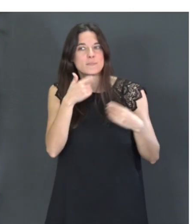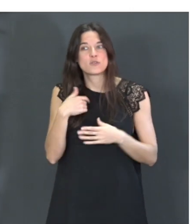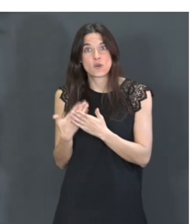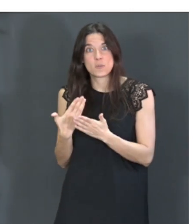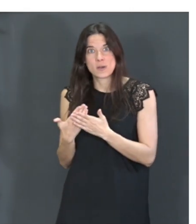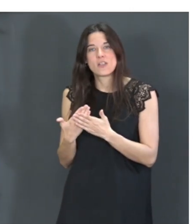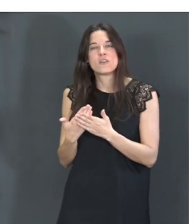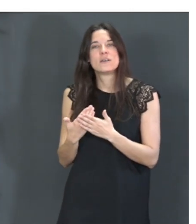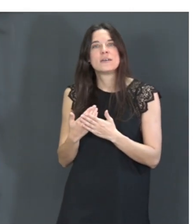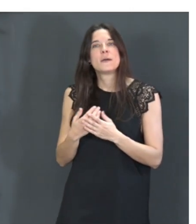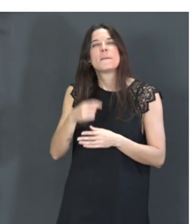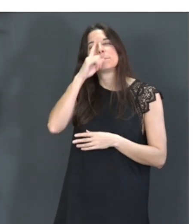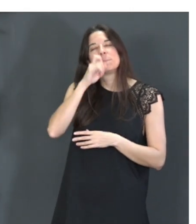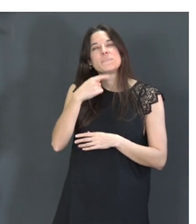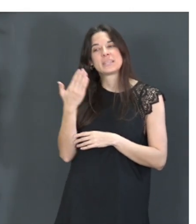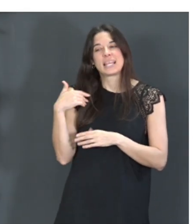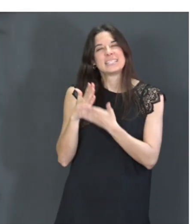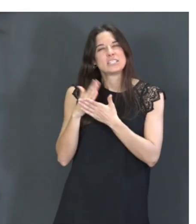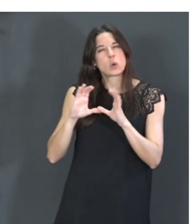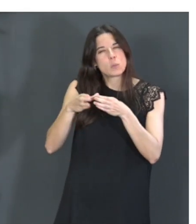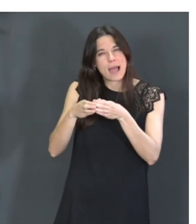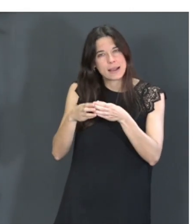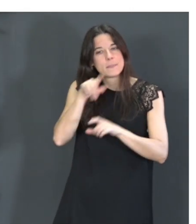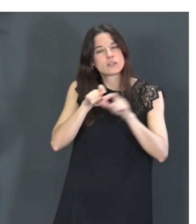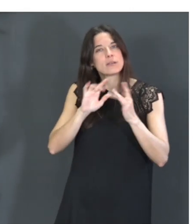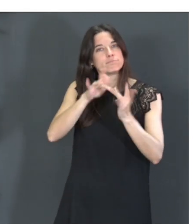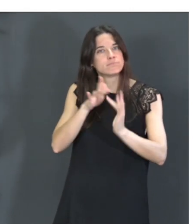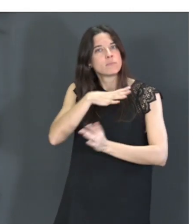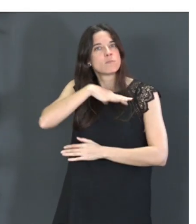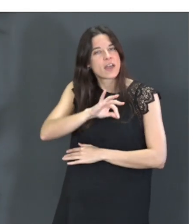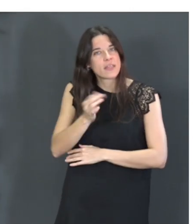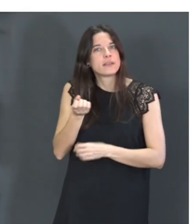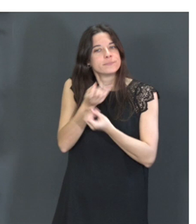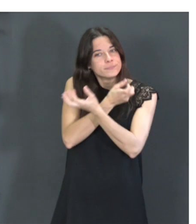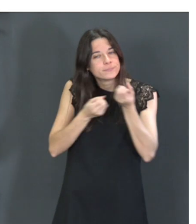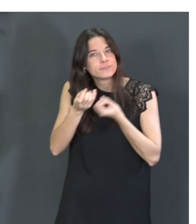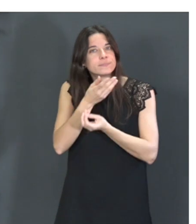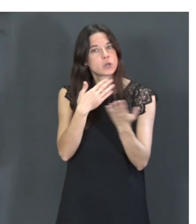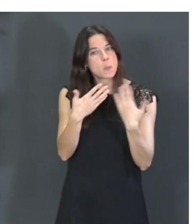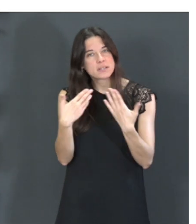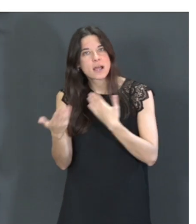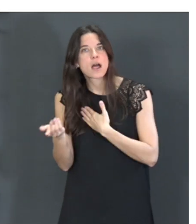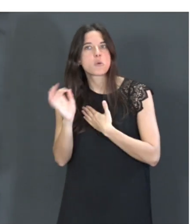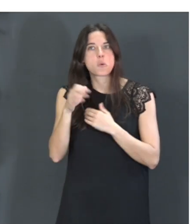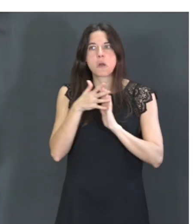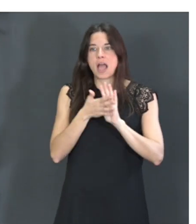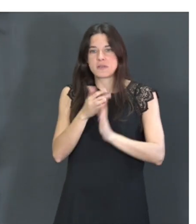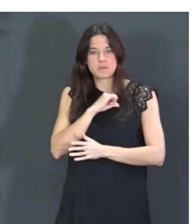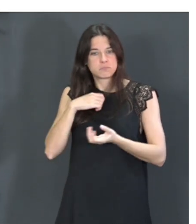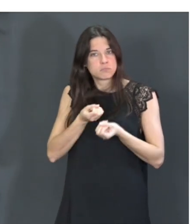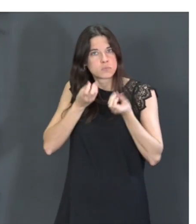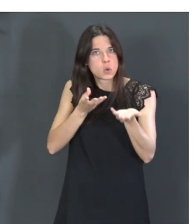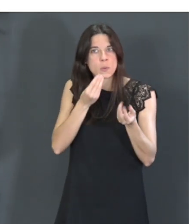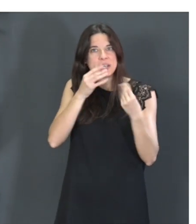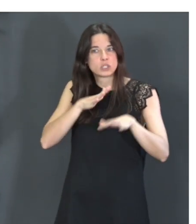sesión, sobre todo aquellas sesiones grupales donde las personas pueden socializar, entablar una conversación o hablar de sí misma, de su historia